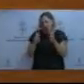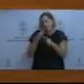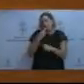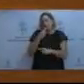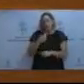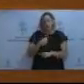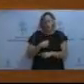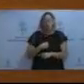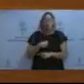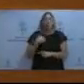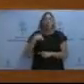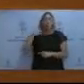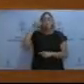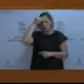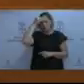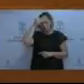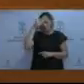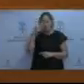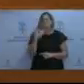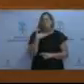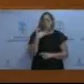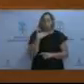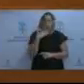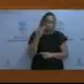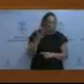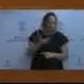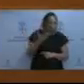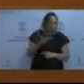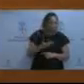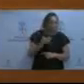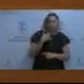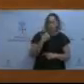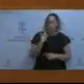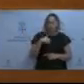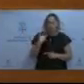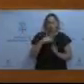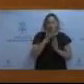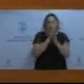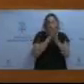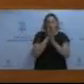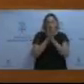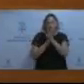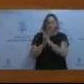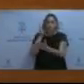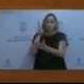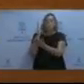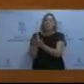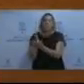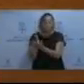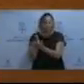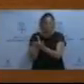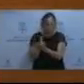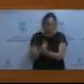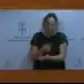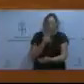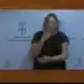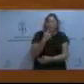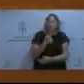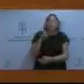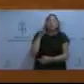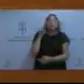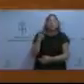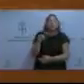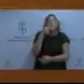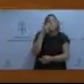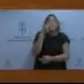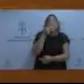creo que la clave la dijo así como a mitad de la exposición. Ya lo dijo el otro día en comisión, cuando dice que usted antepone el interés